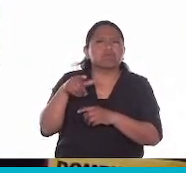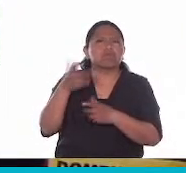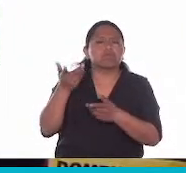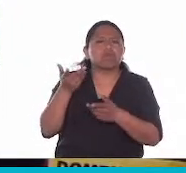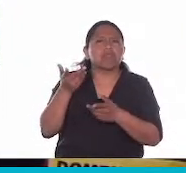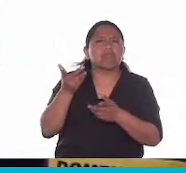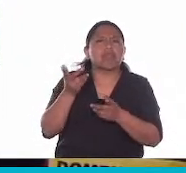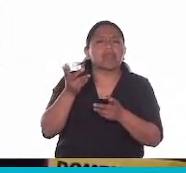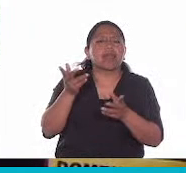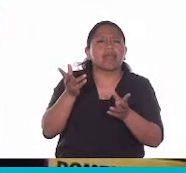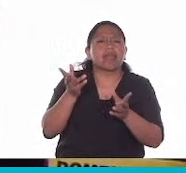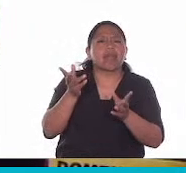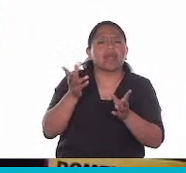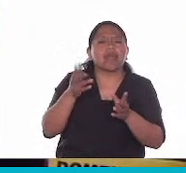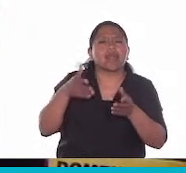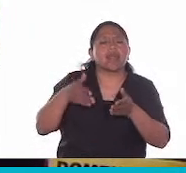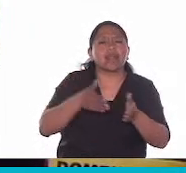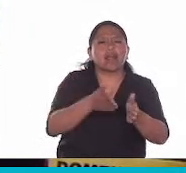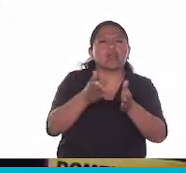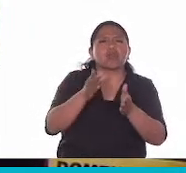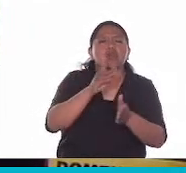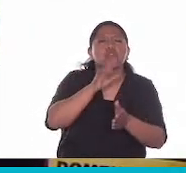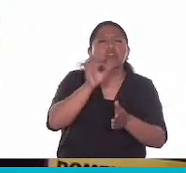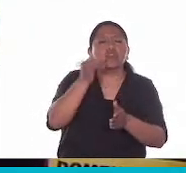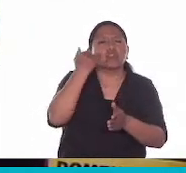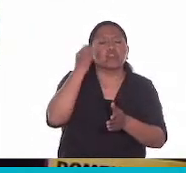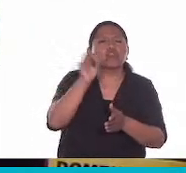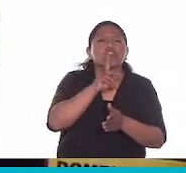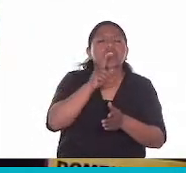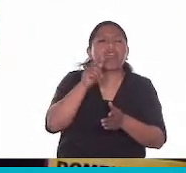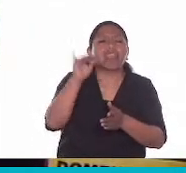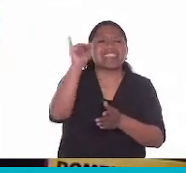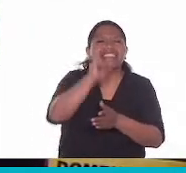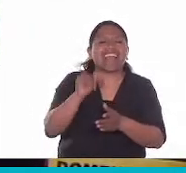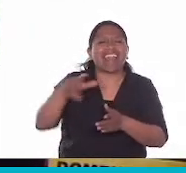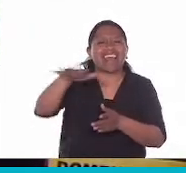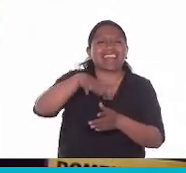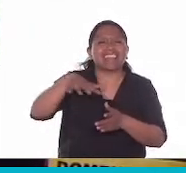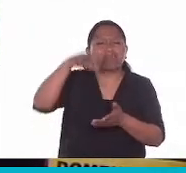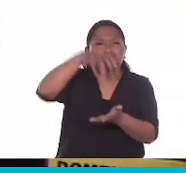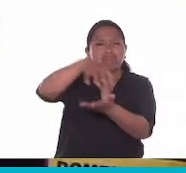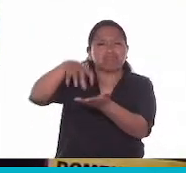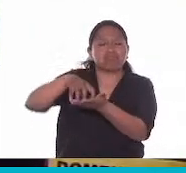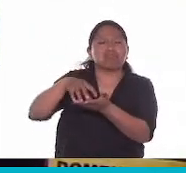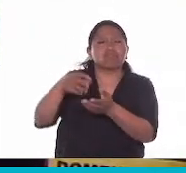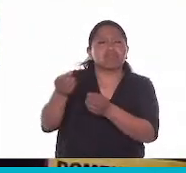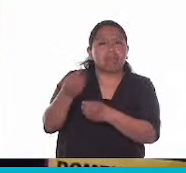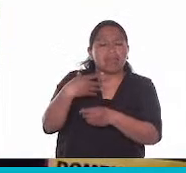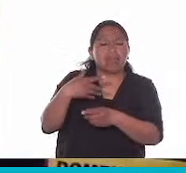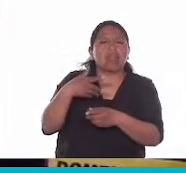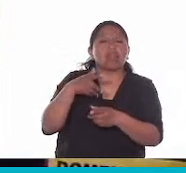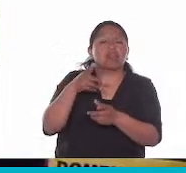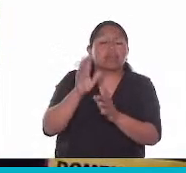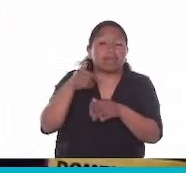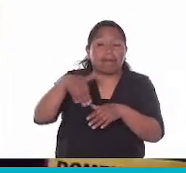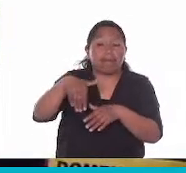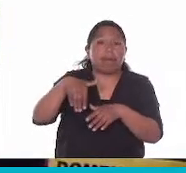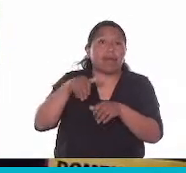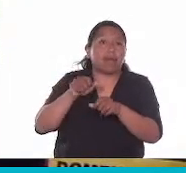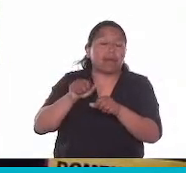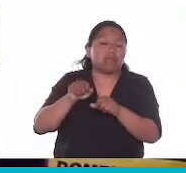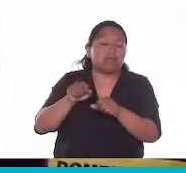las colectoras de la ruta en Toyota en Zárate que es una de las plantas que están en proceso de paralización